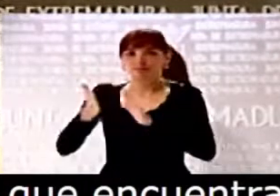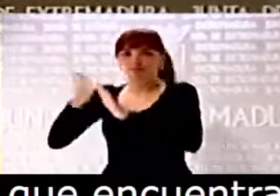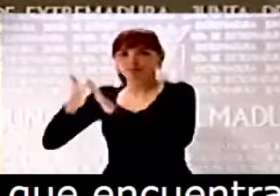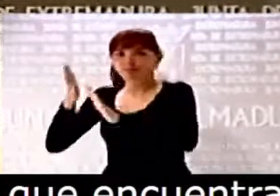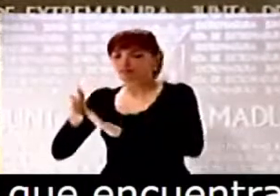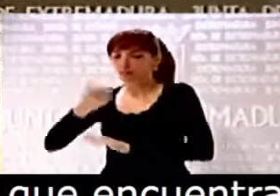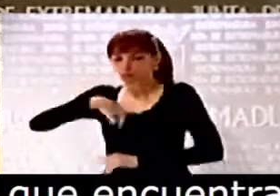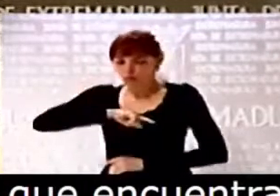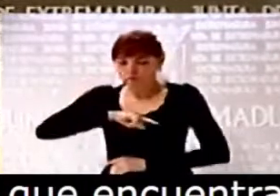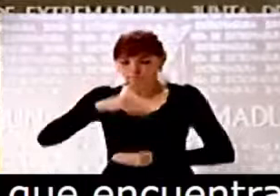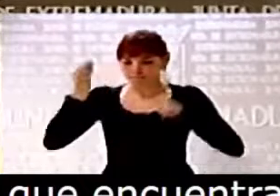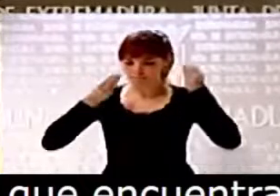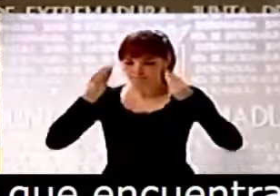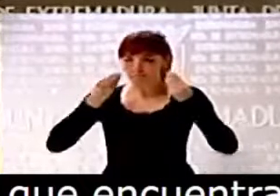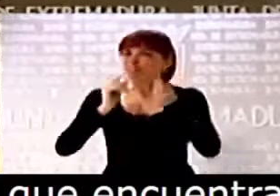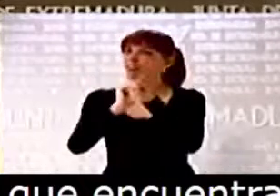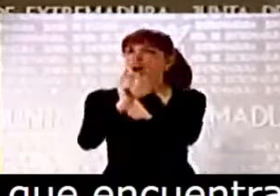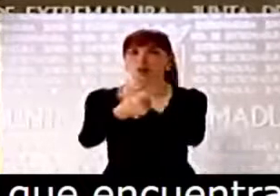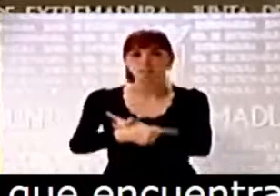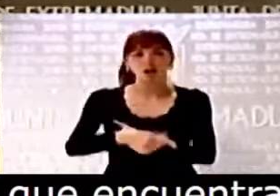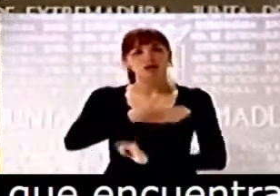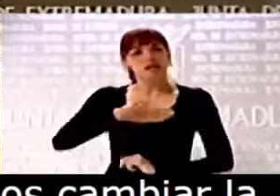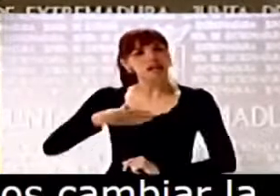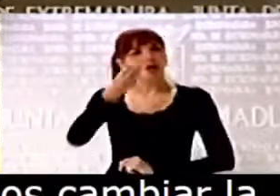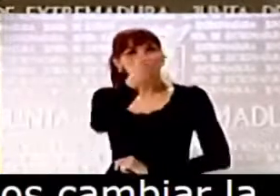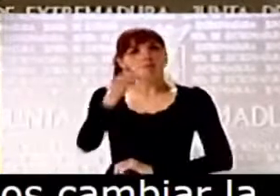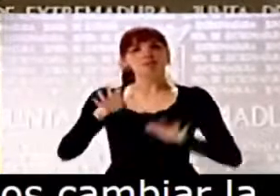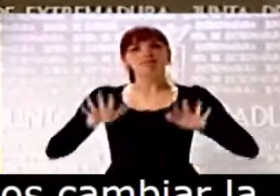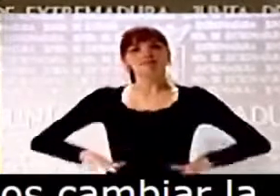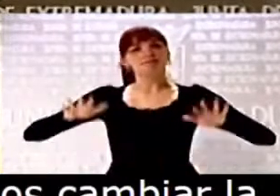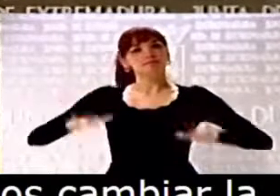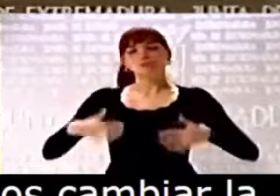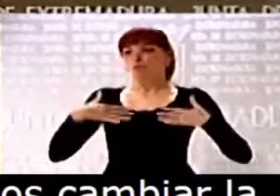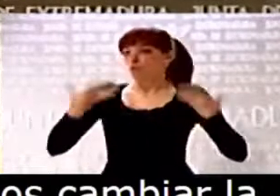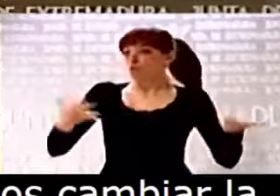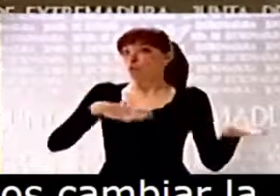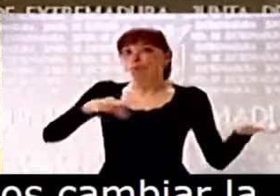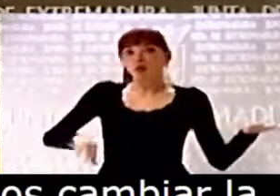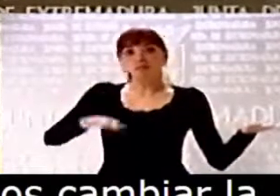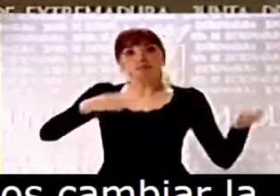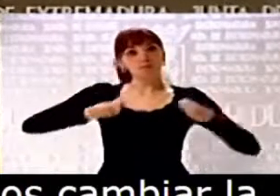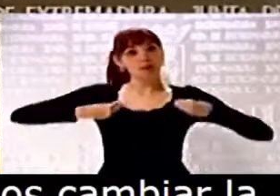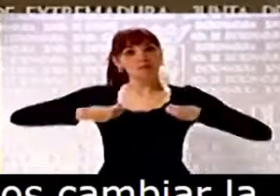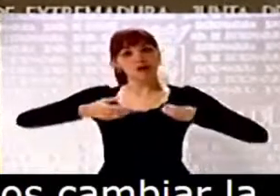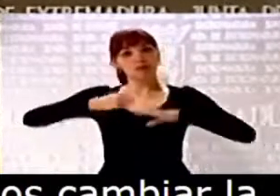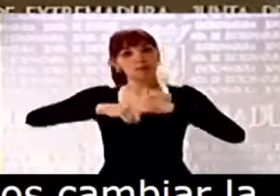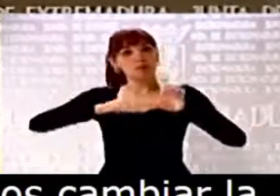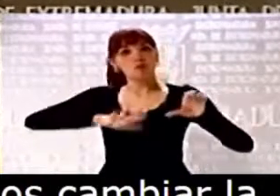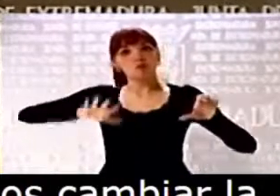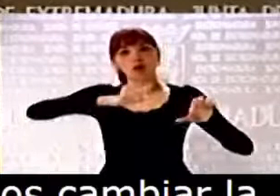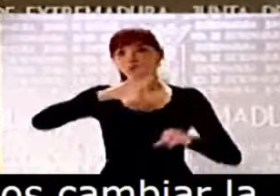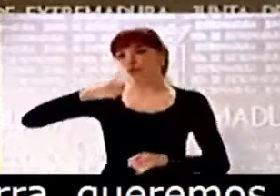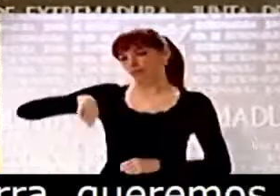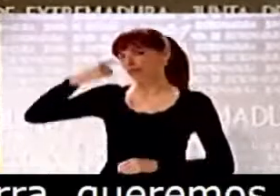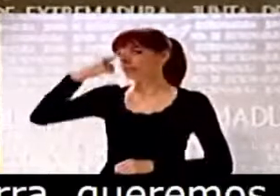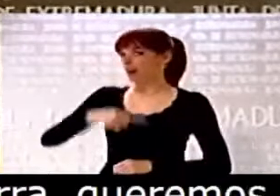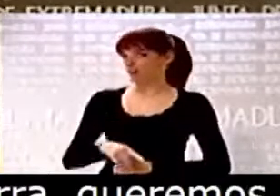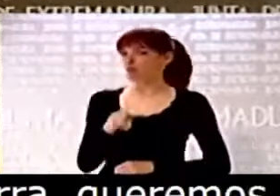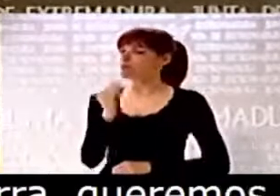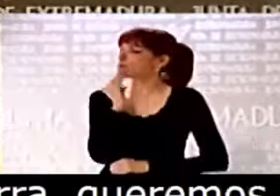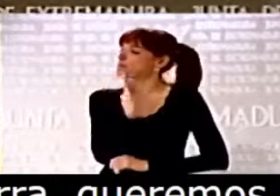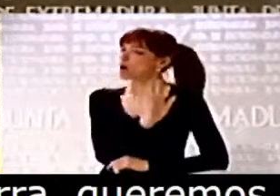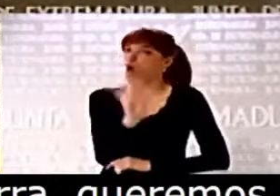tendencia. Queremos que los jóvenes puedan quedarse y desplegar aquí todo su talento porque esa, y lo sabemos bien, es la mejor